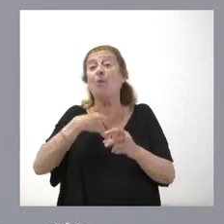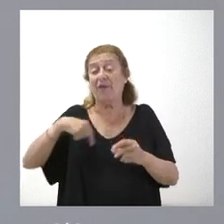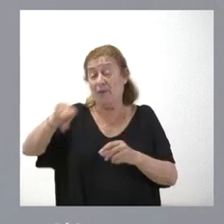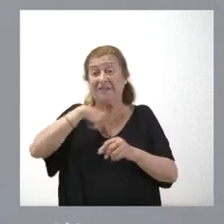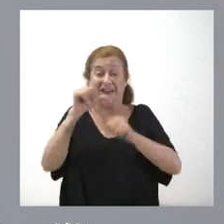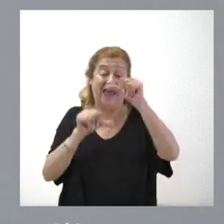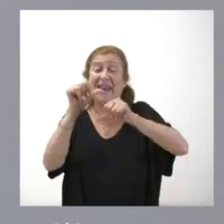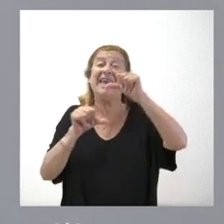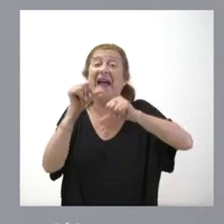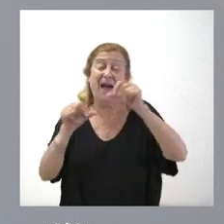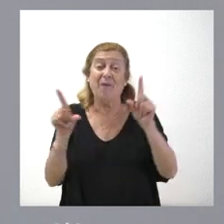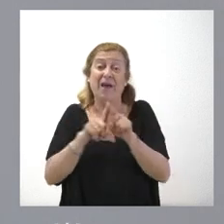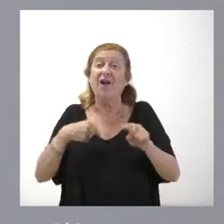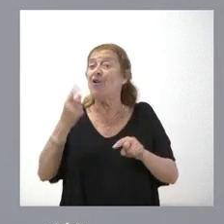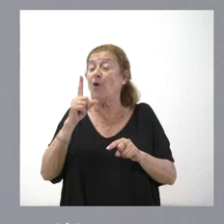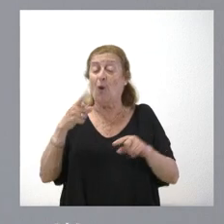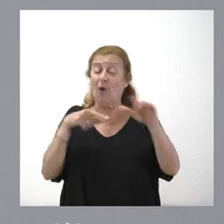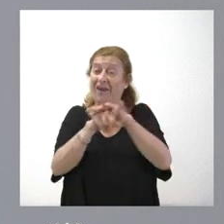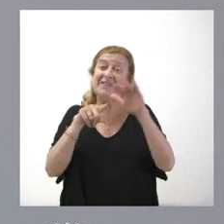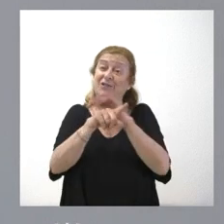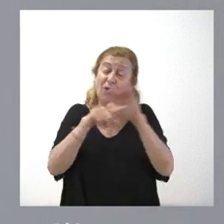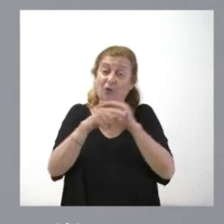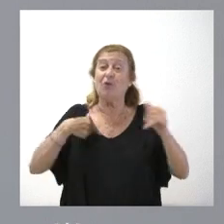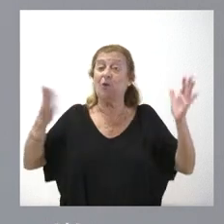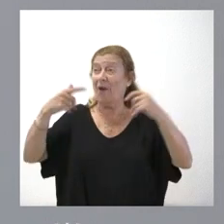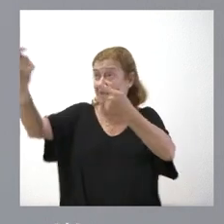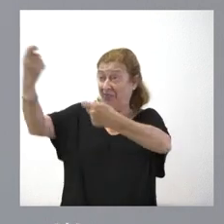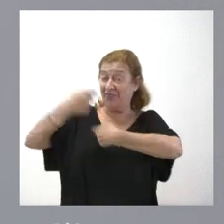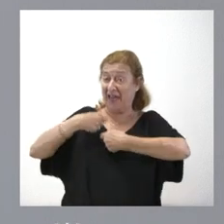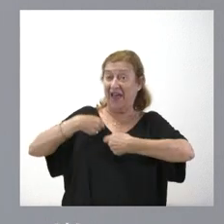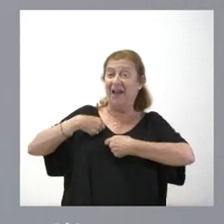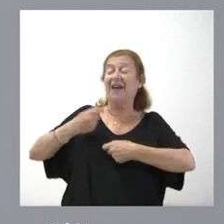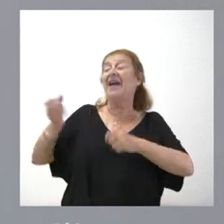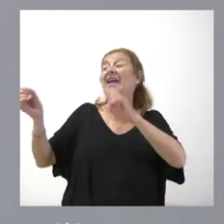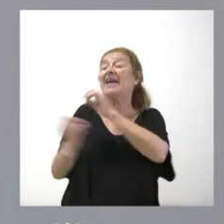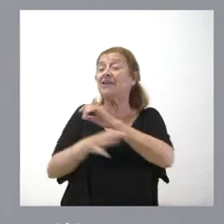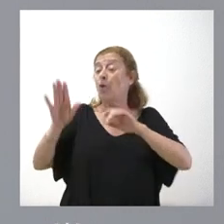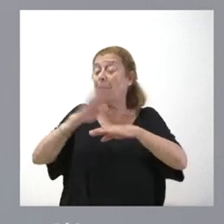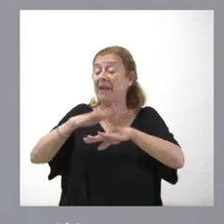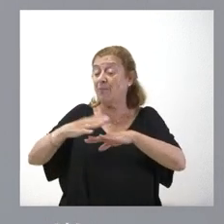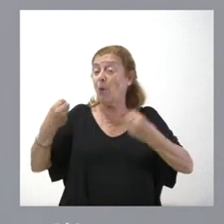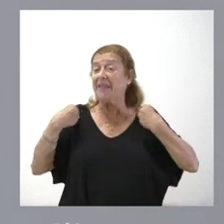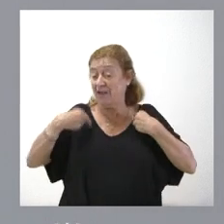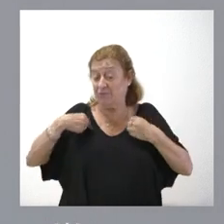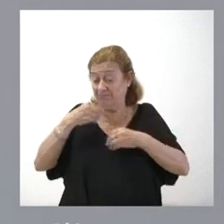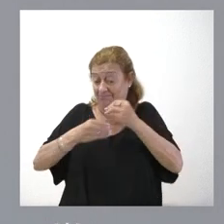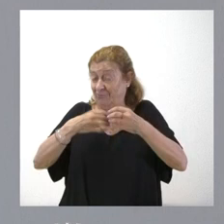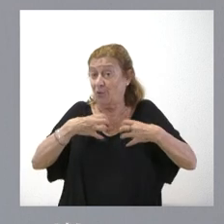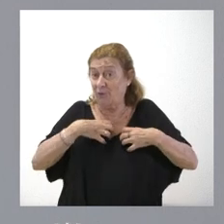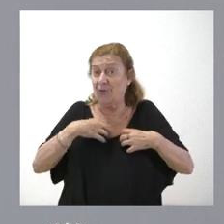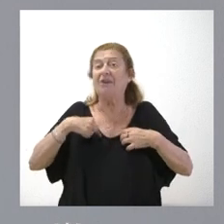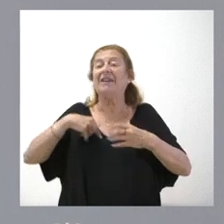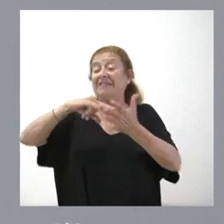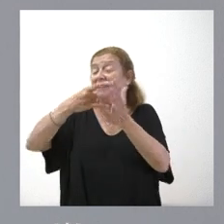a las comunidades que no gestionamos y no tenemos transferido el ingreso mínimo vital Y que nuestro sistema de